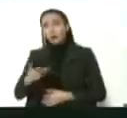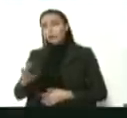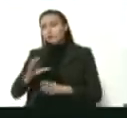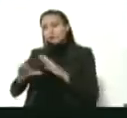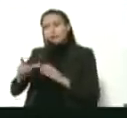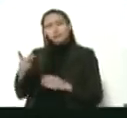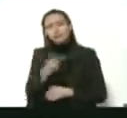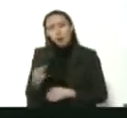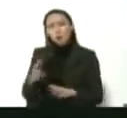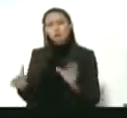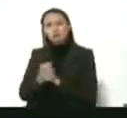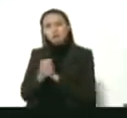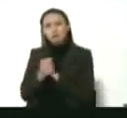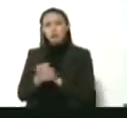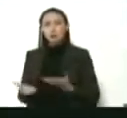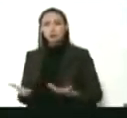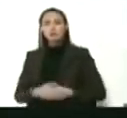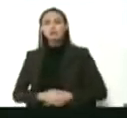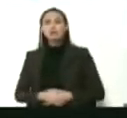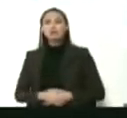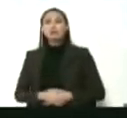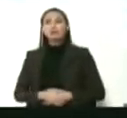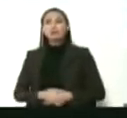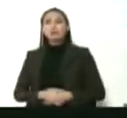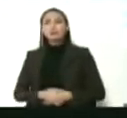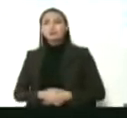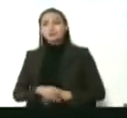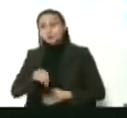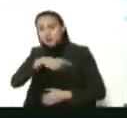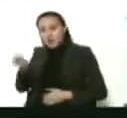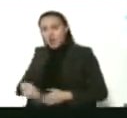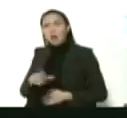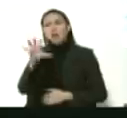amigos que están en un